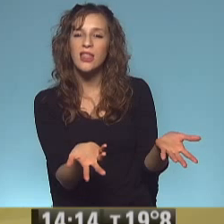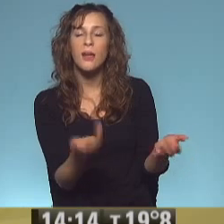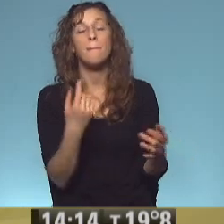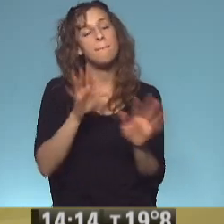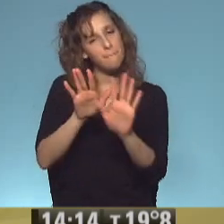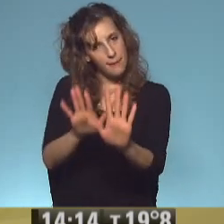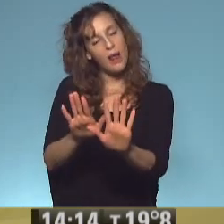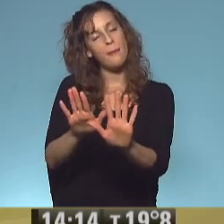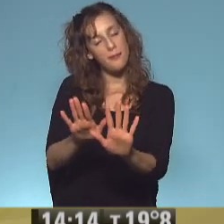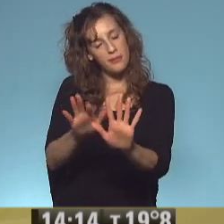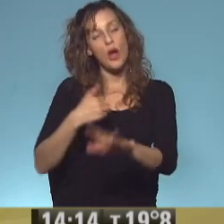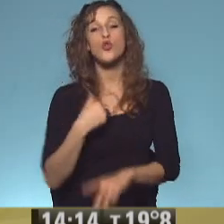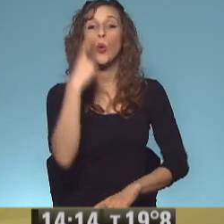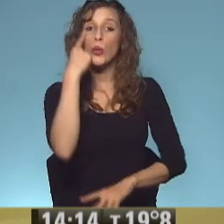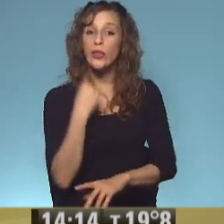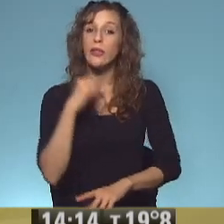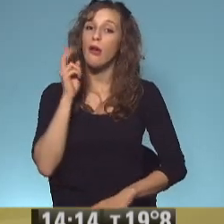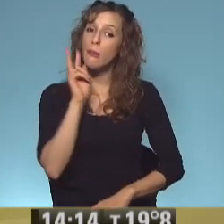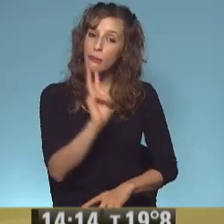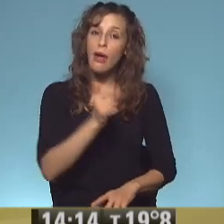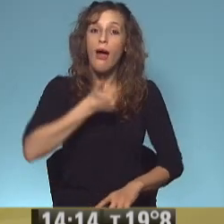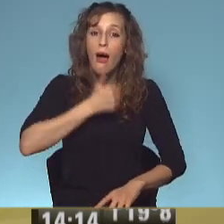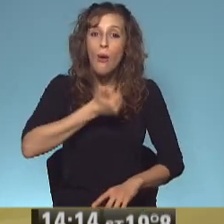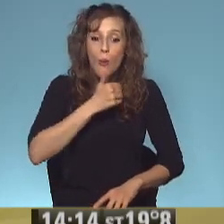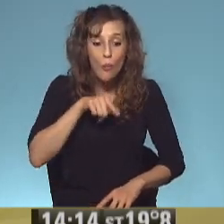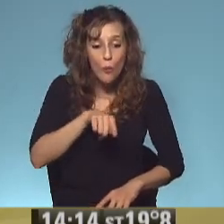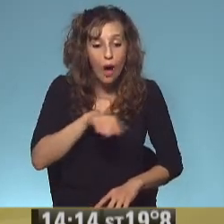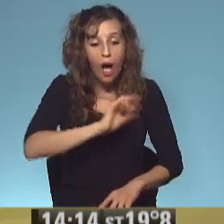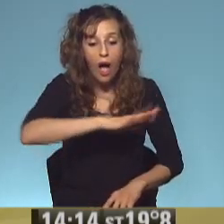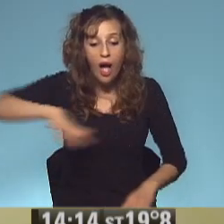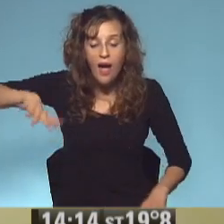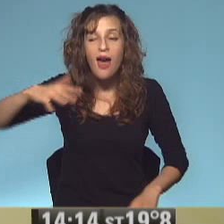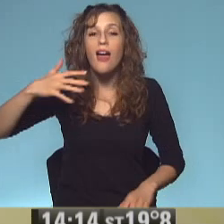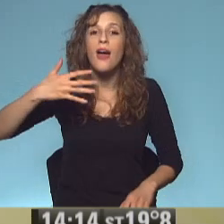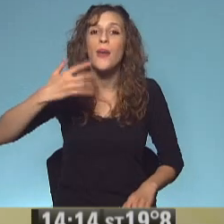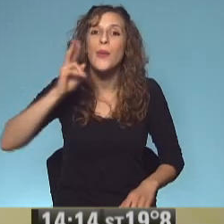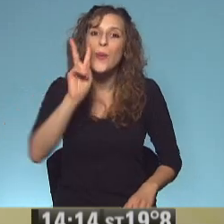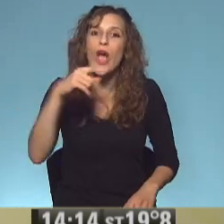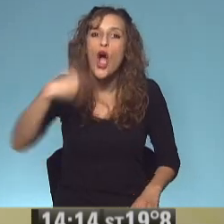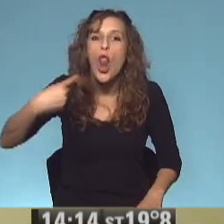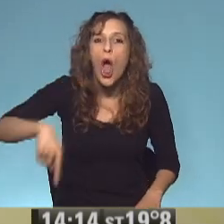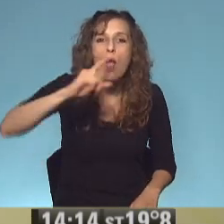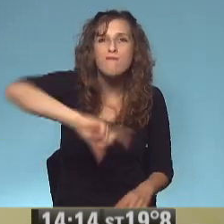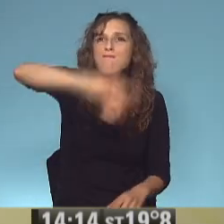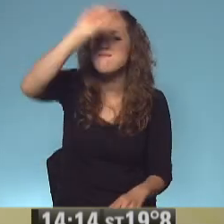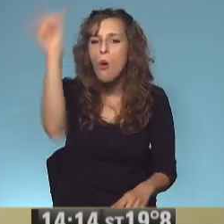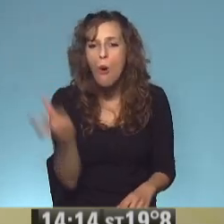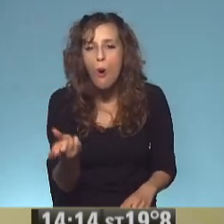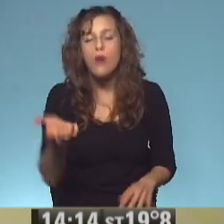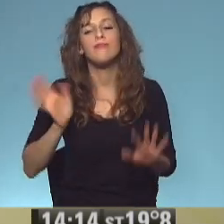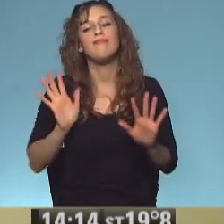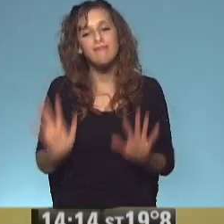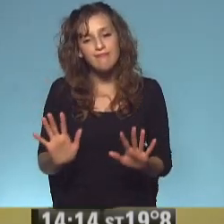día que del agua salía un arcoíris multicolor. Y arco iris es una palabra con